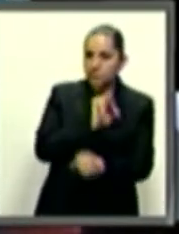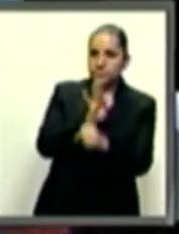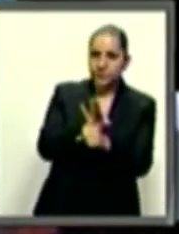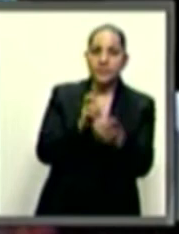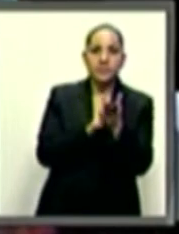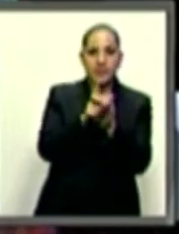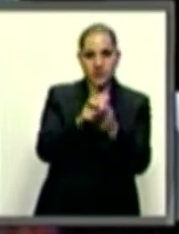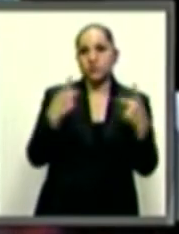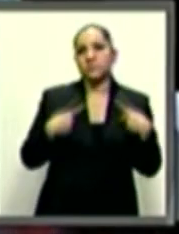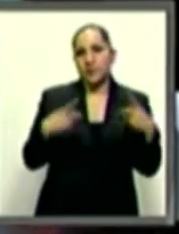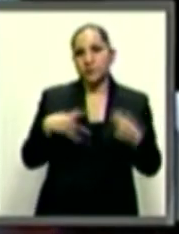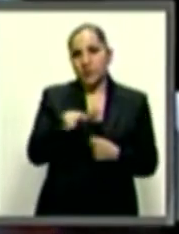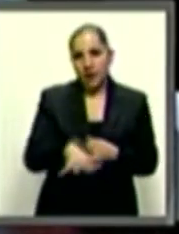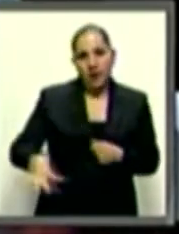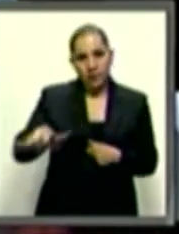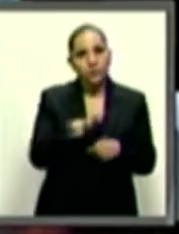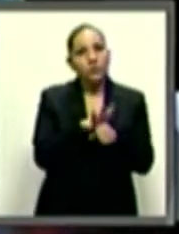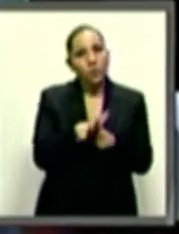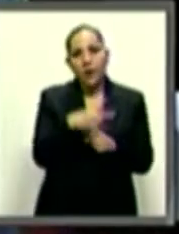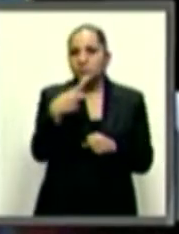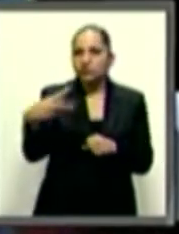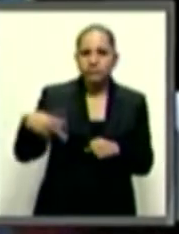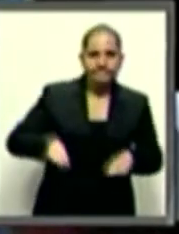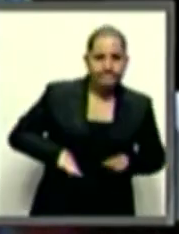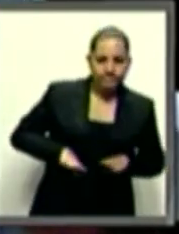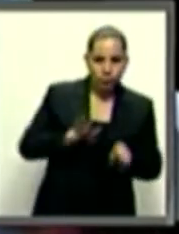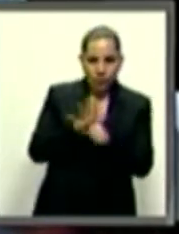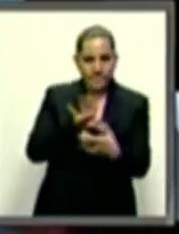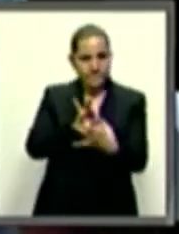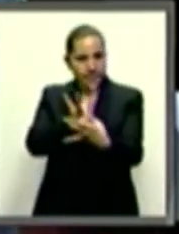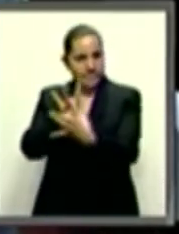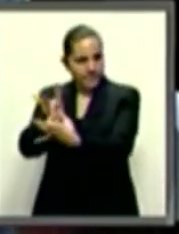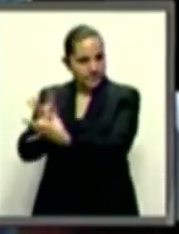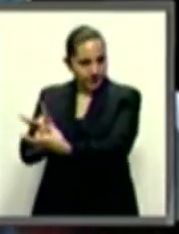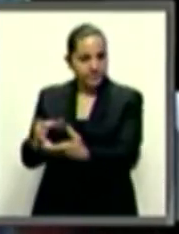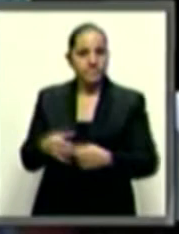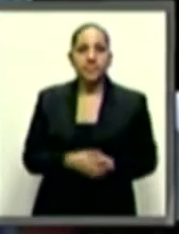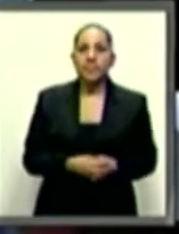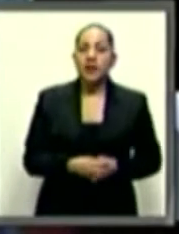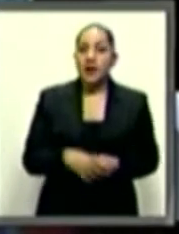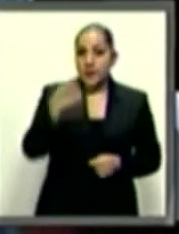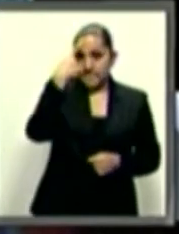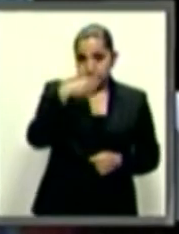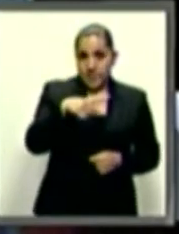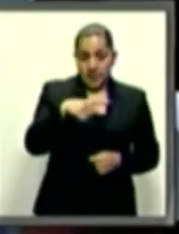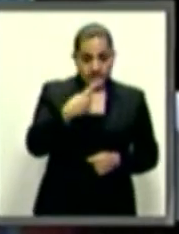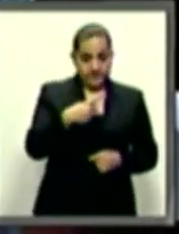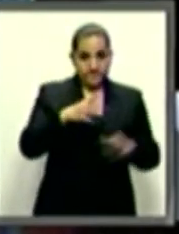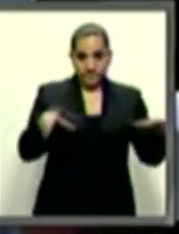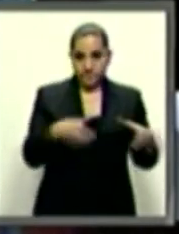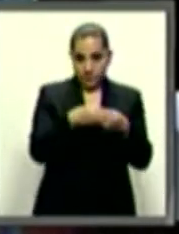esta población conforme a sus características. En el marco de las competencias de este